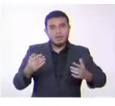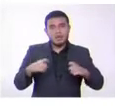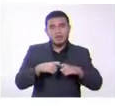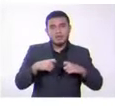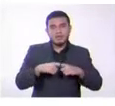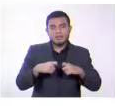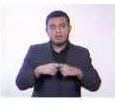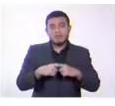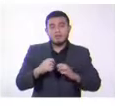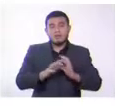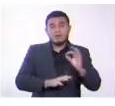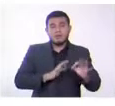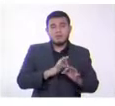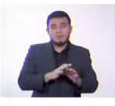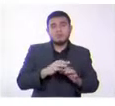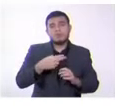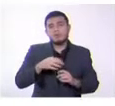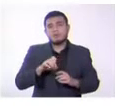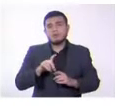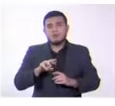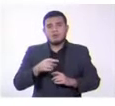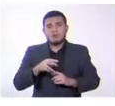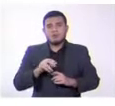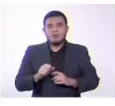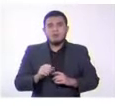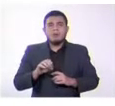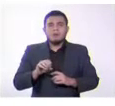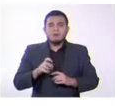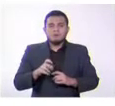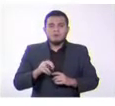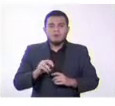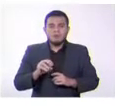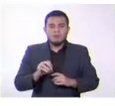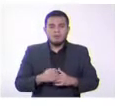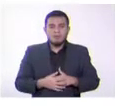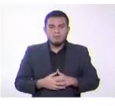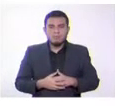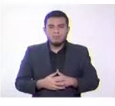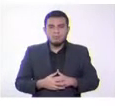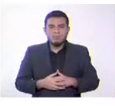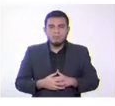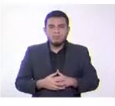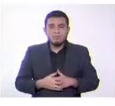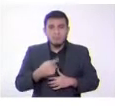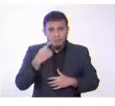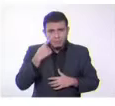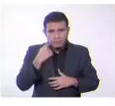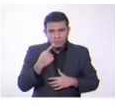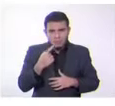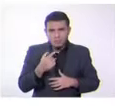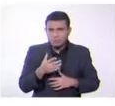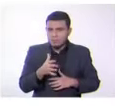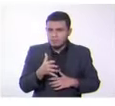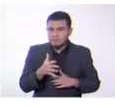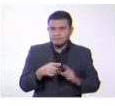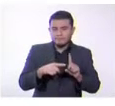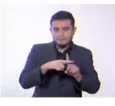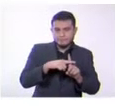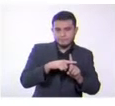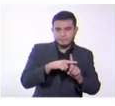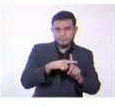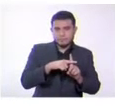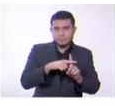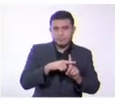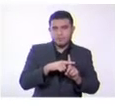los átomos de hidrógeno y oxígeno, aparecen cargas ligeramente positivas en